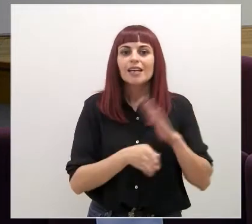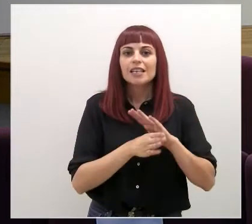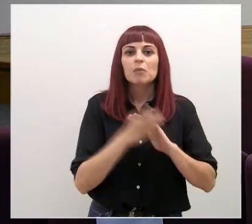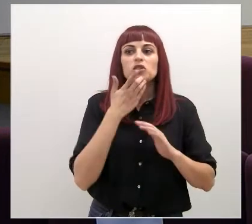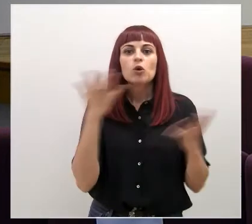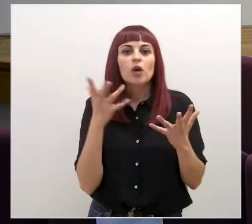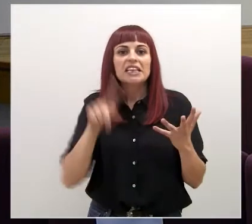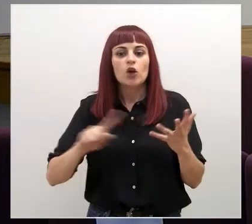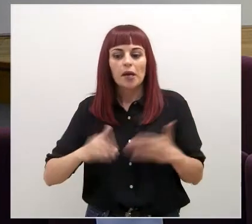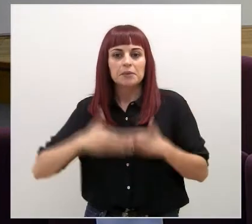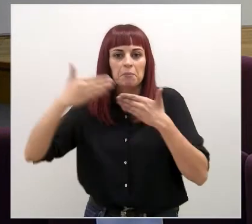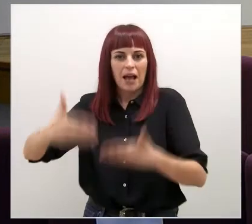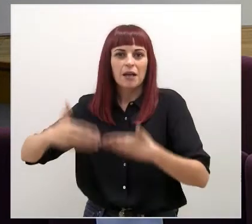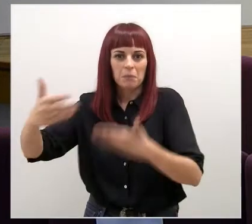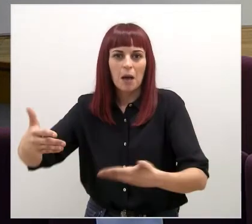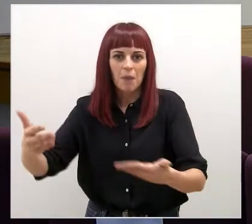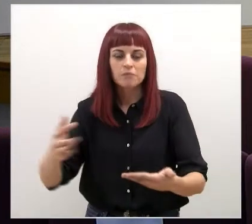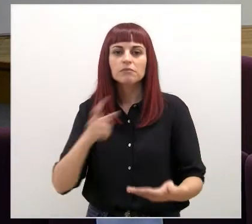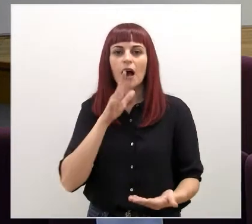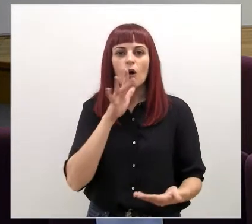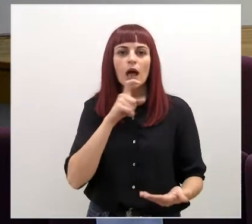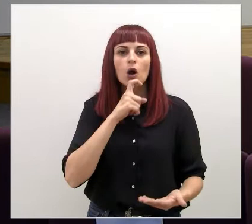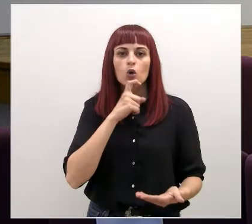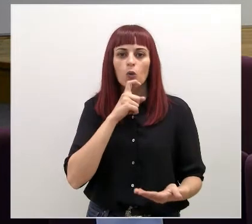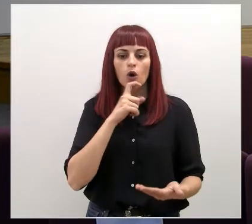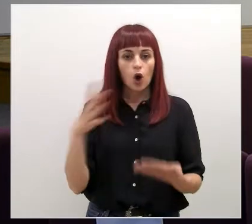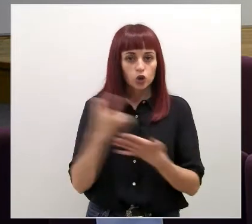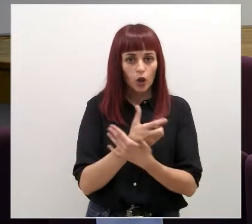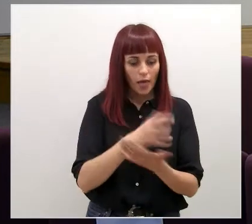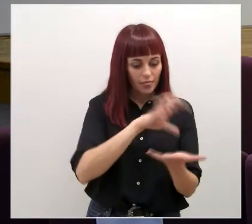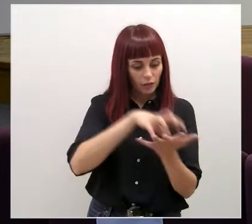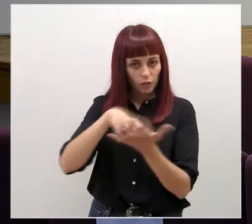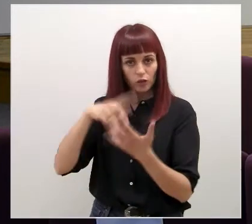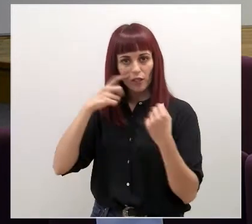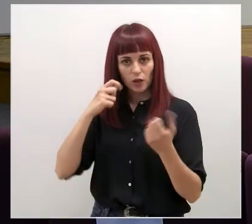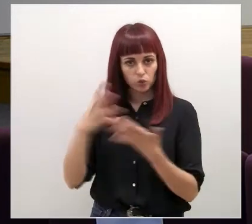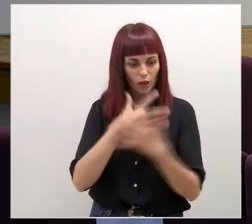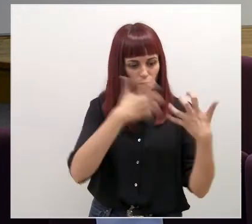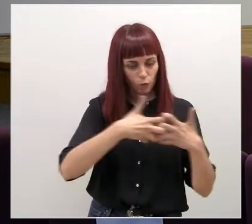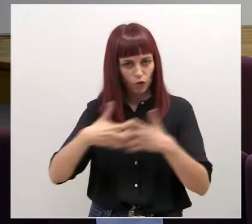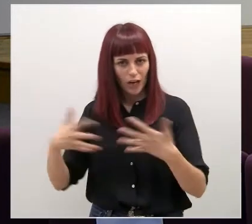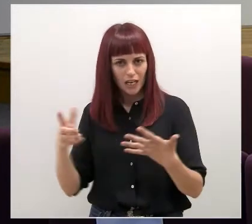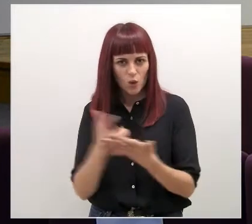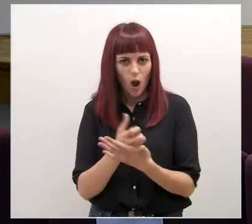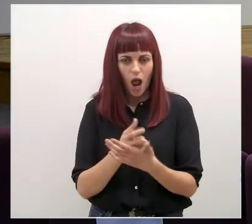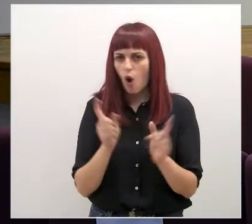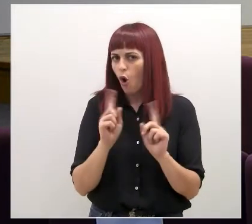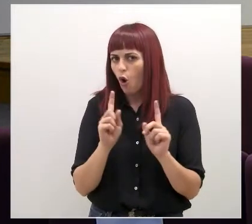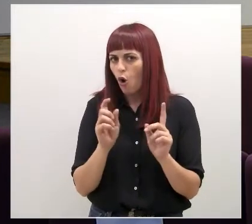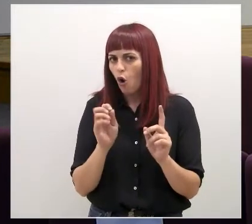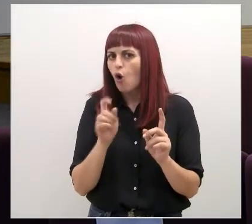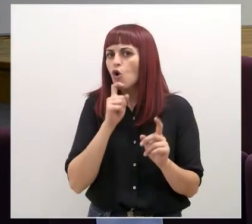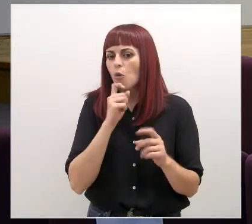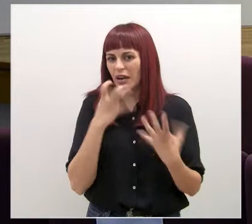no urgente, si está funcionando por igual en todas las áreas de salud, si en unas va más avanzada que en otras esa recuperación, como está a día de hoy. Y también